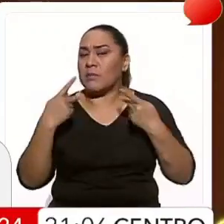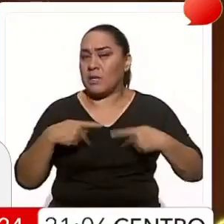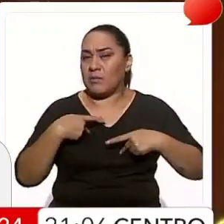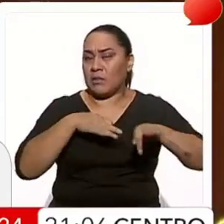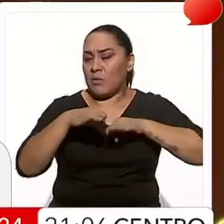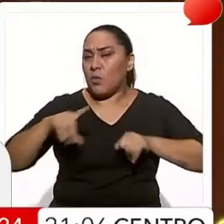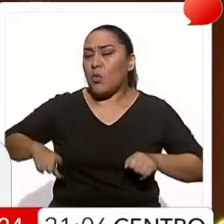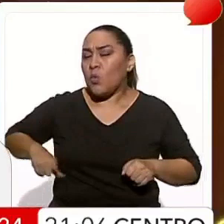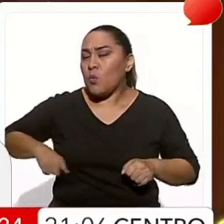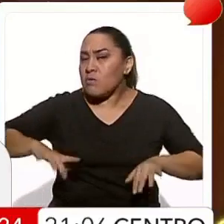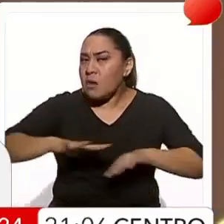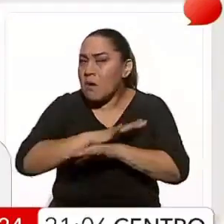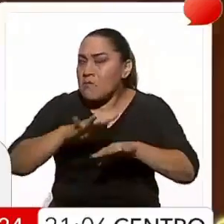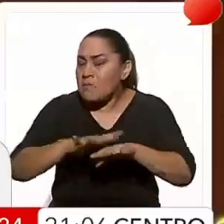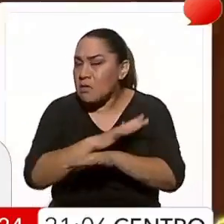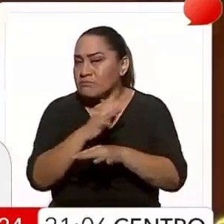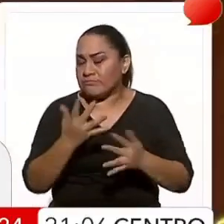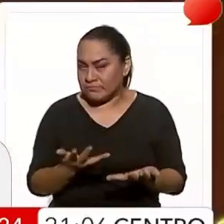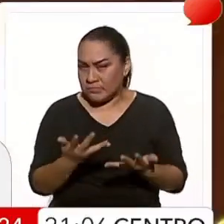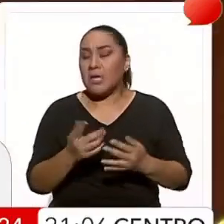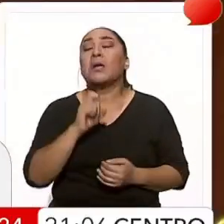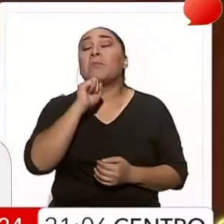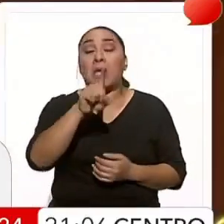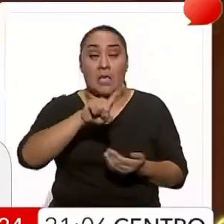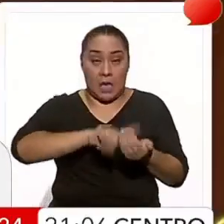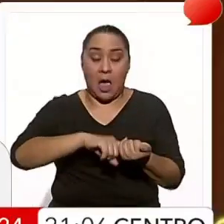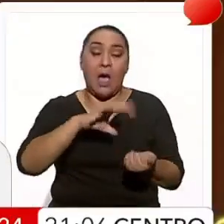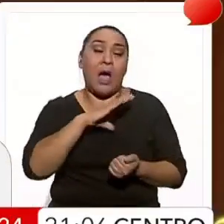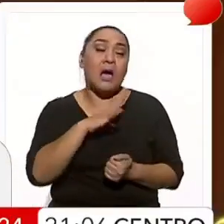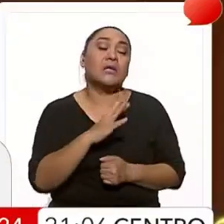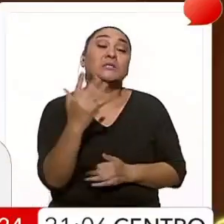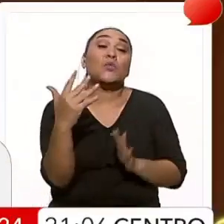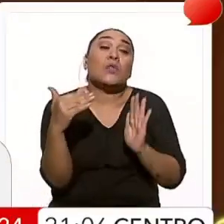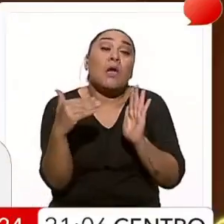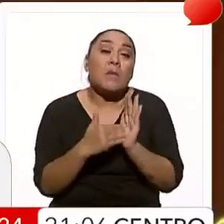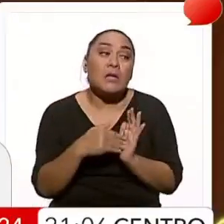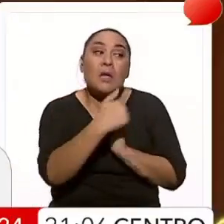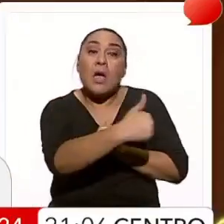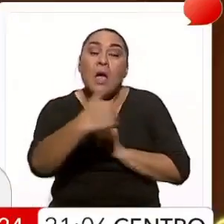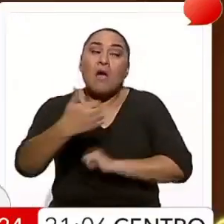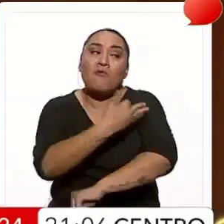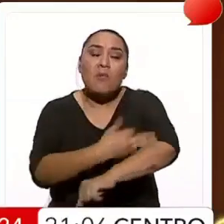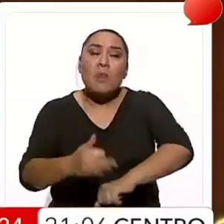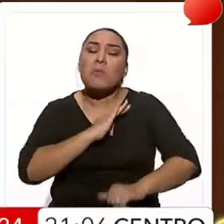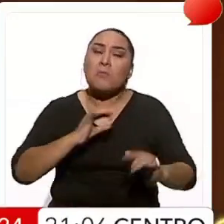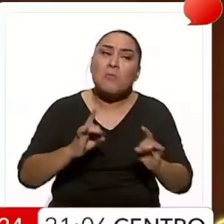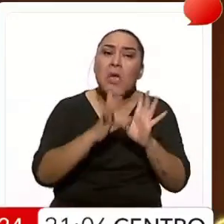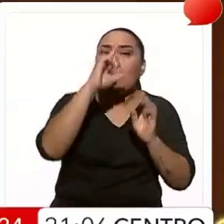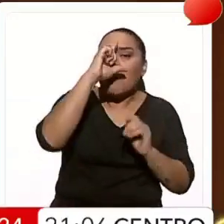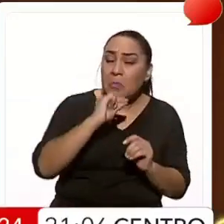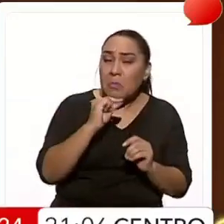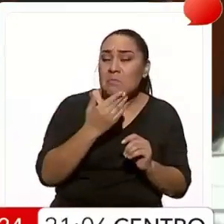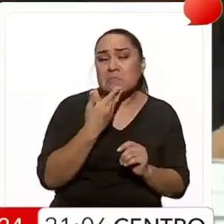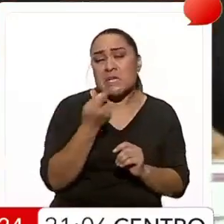servidores públicos que lo integran. Hablamos de 50,000 familias que podrían verse afectadas por esta